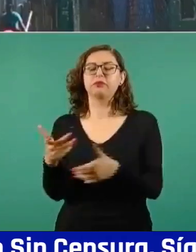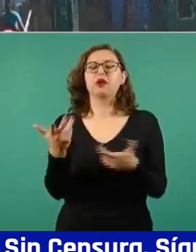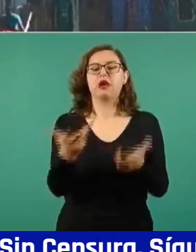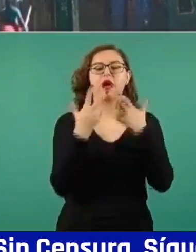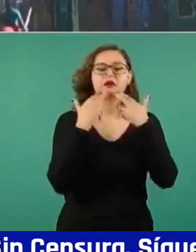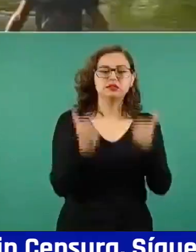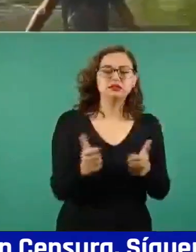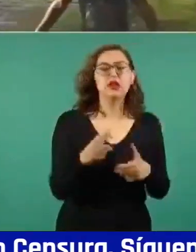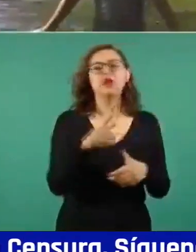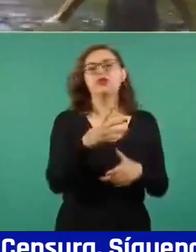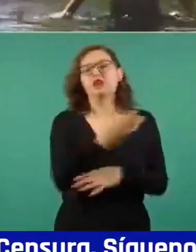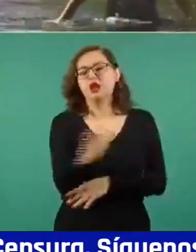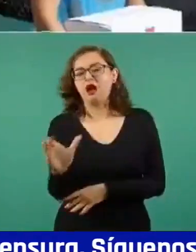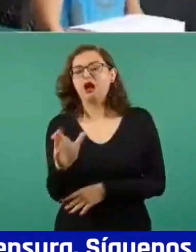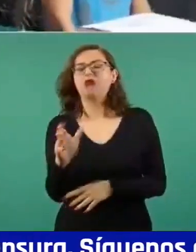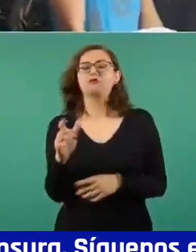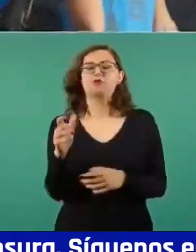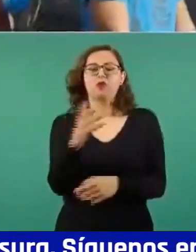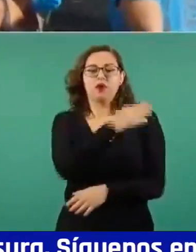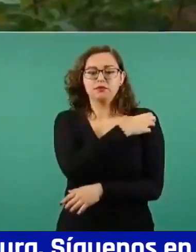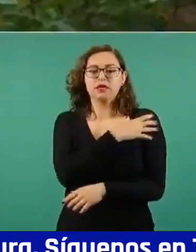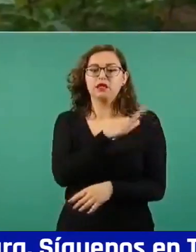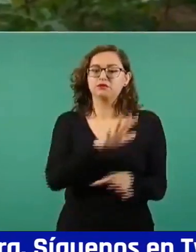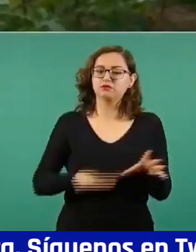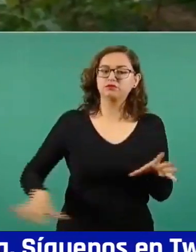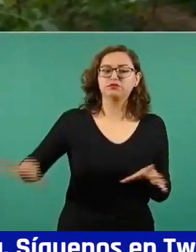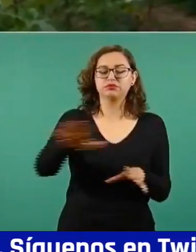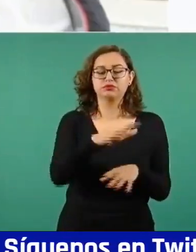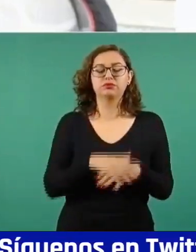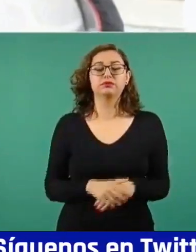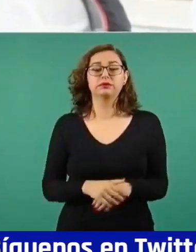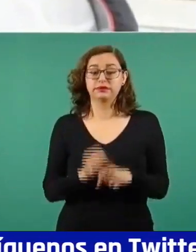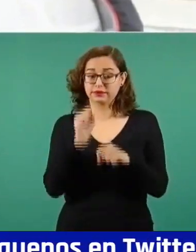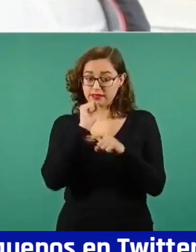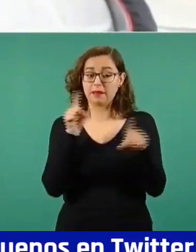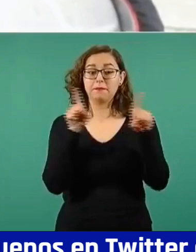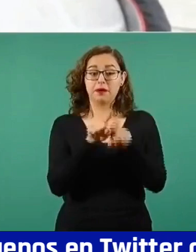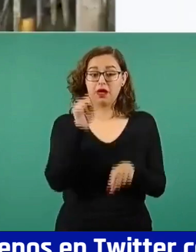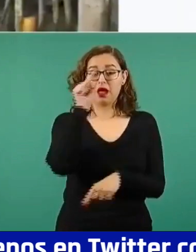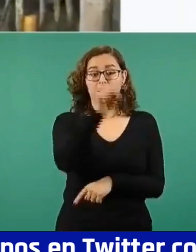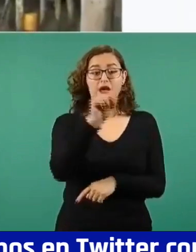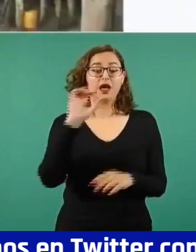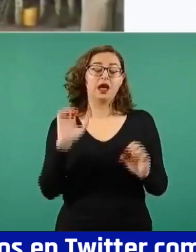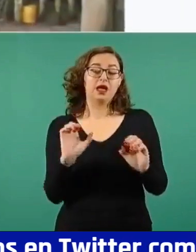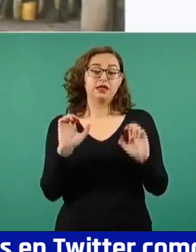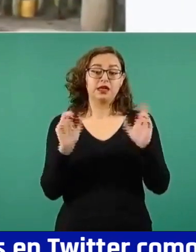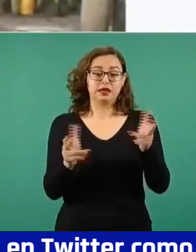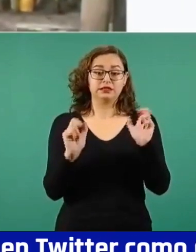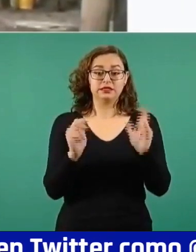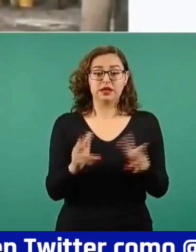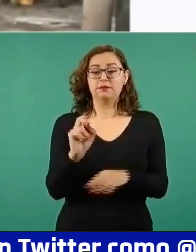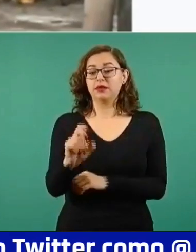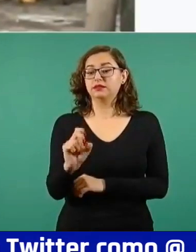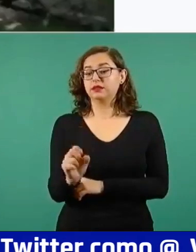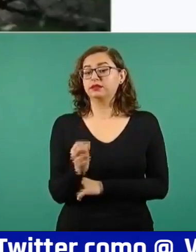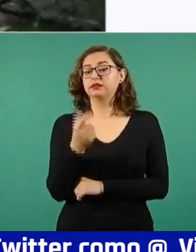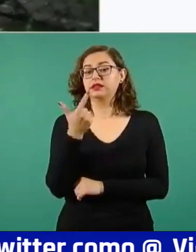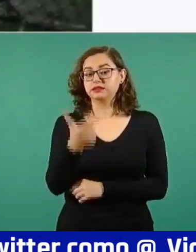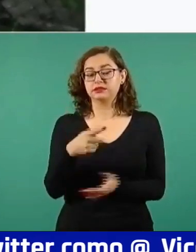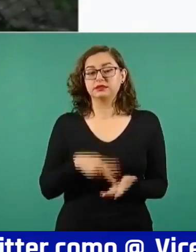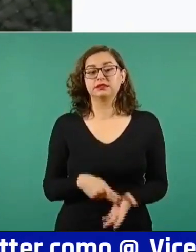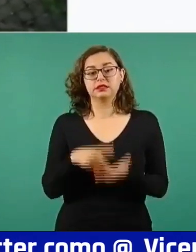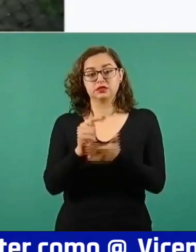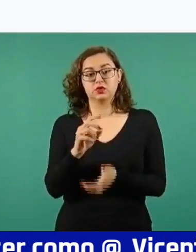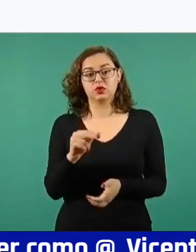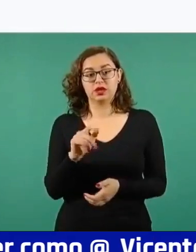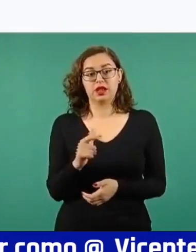comunidades y en la capital Villahermosa, Tabasco. En Chiapas se enviaron 37 toneladas de ayuda humanitaria que han